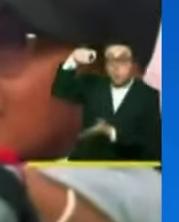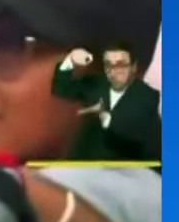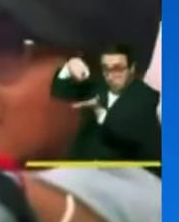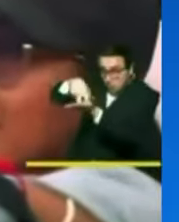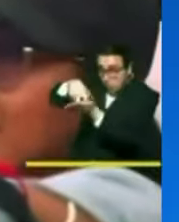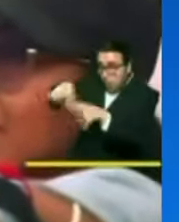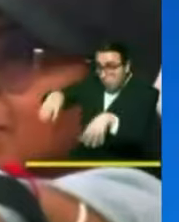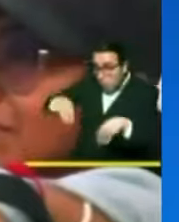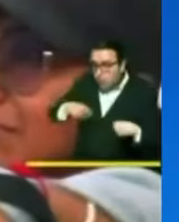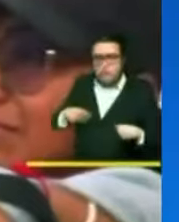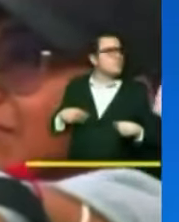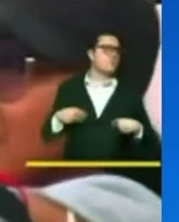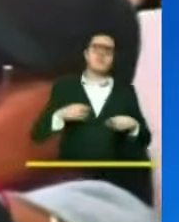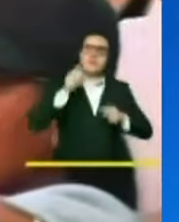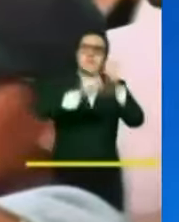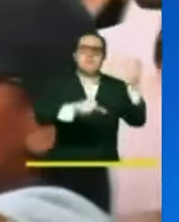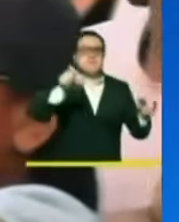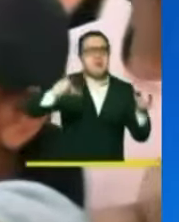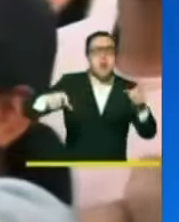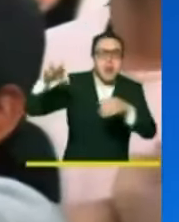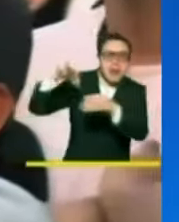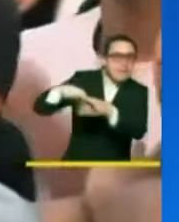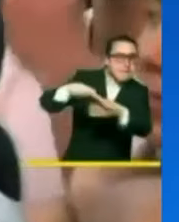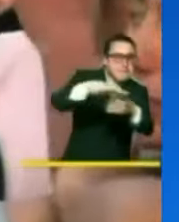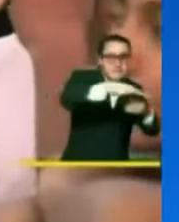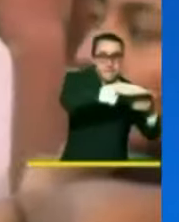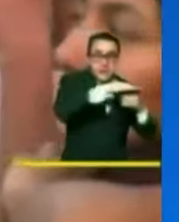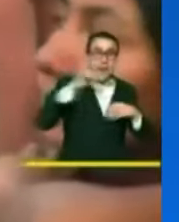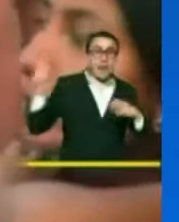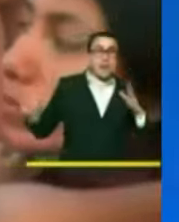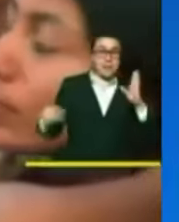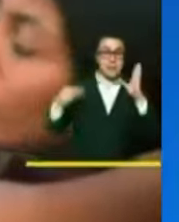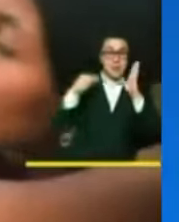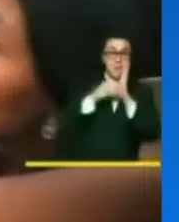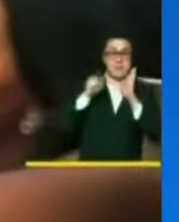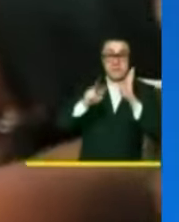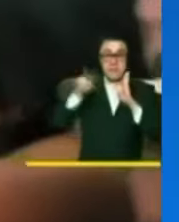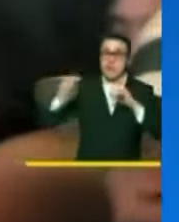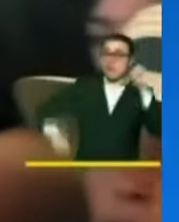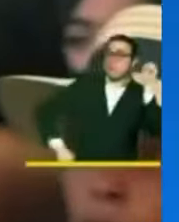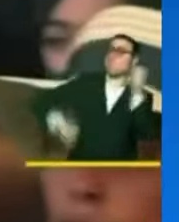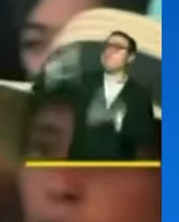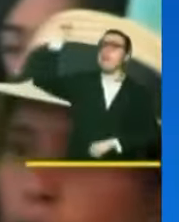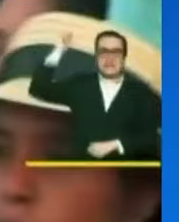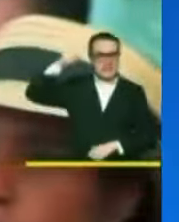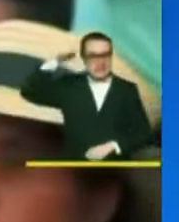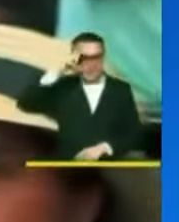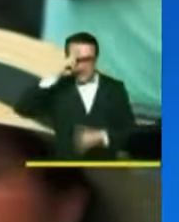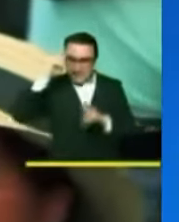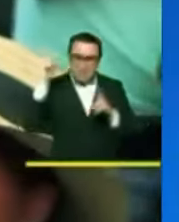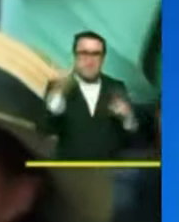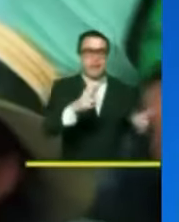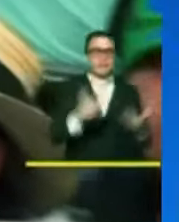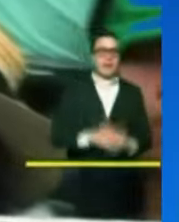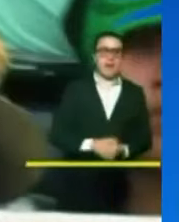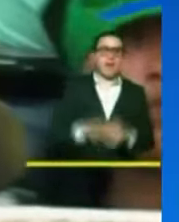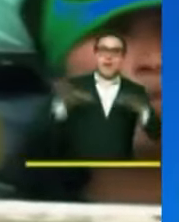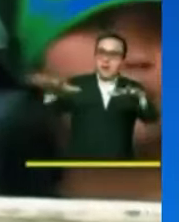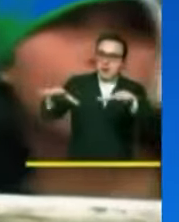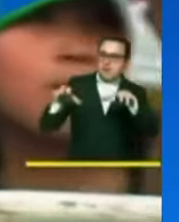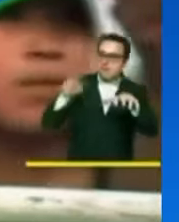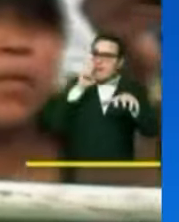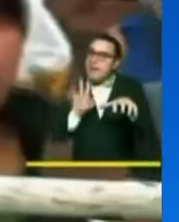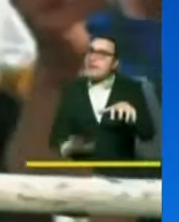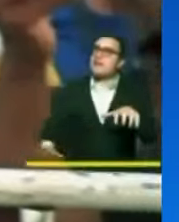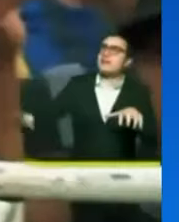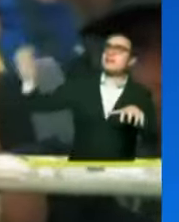política que simplemente lo que hace es en el fondo fracturar una sociedad Ya de por sí polarizada que pone en